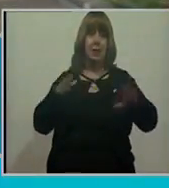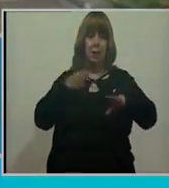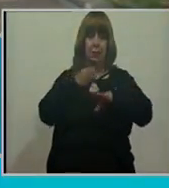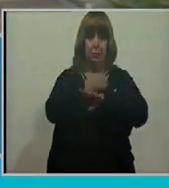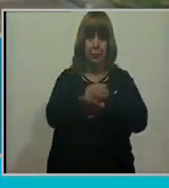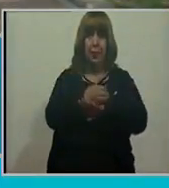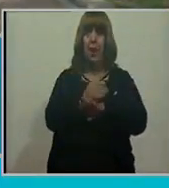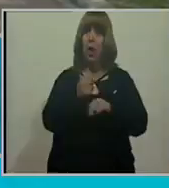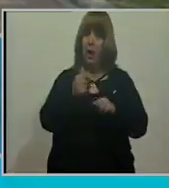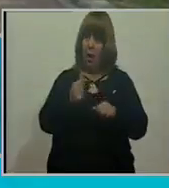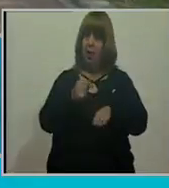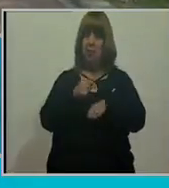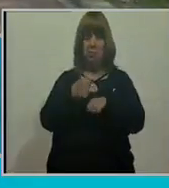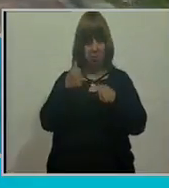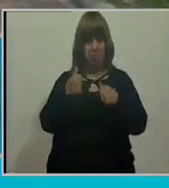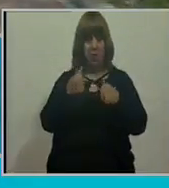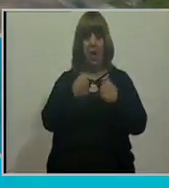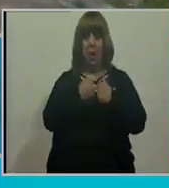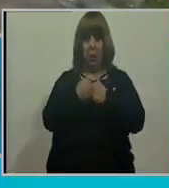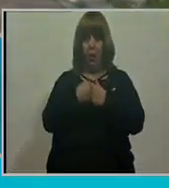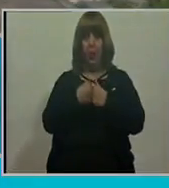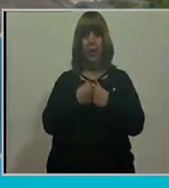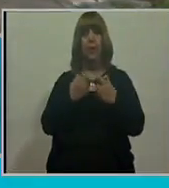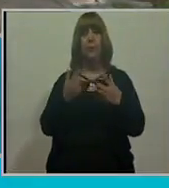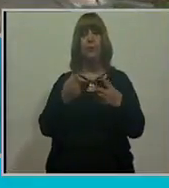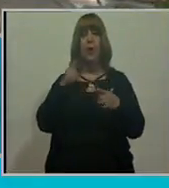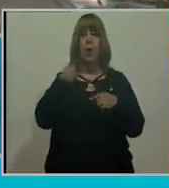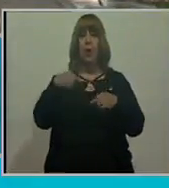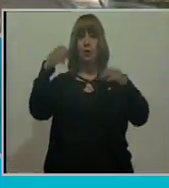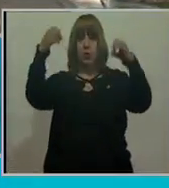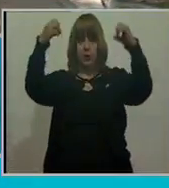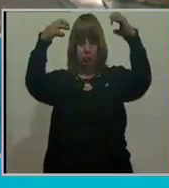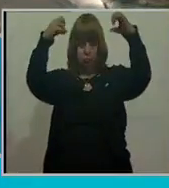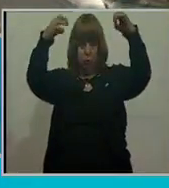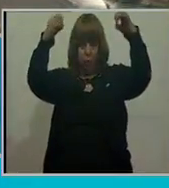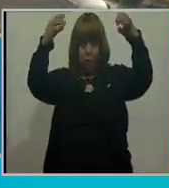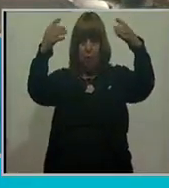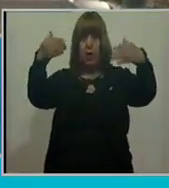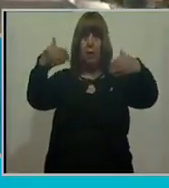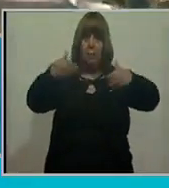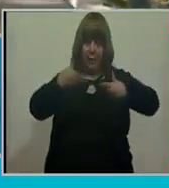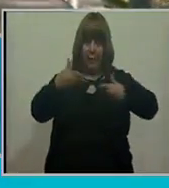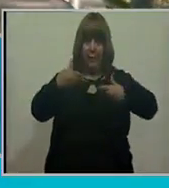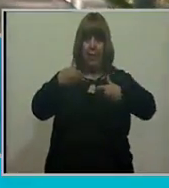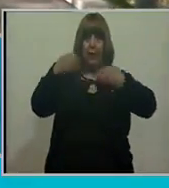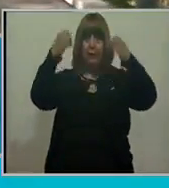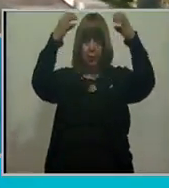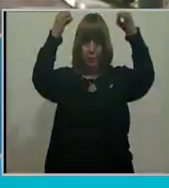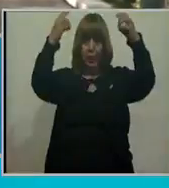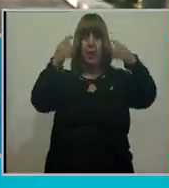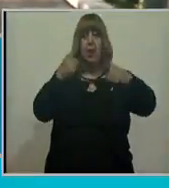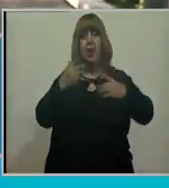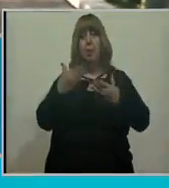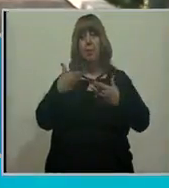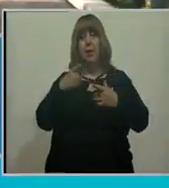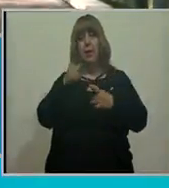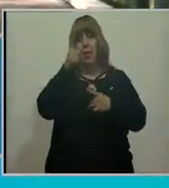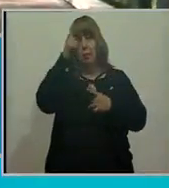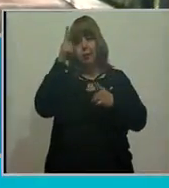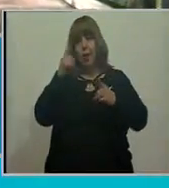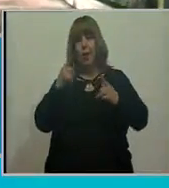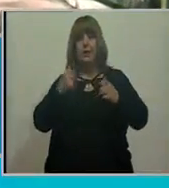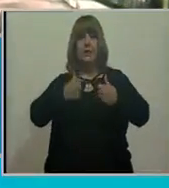cierre, en otras plazas hay mayor iluminación o todas piden iluminación, presencia de preventor y presencia de cámara. Y hay